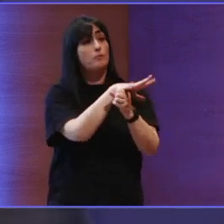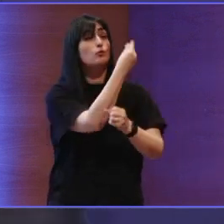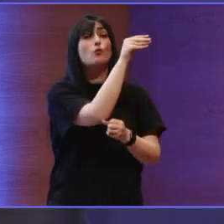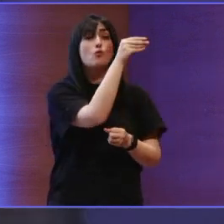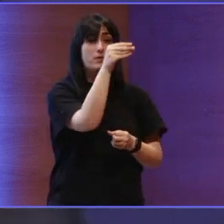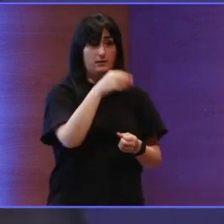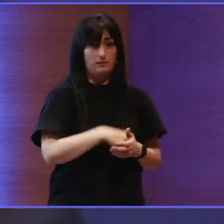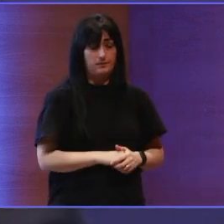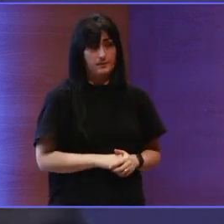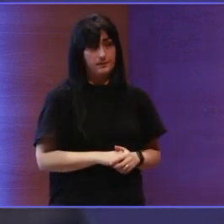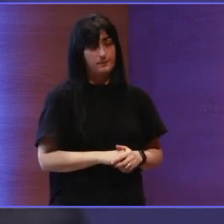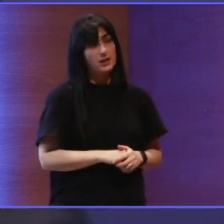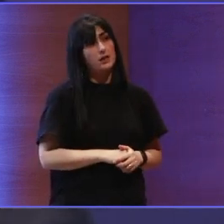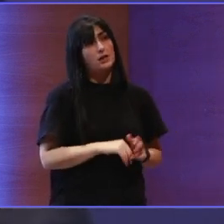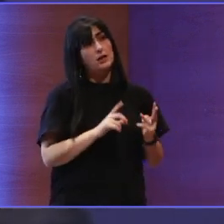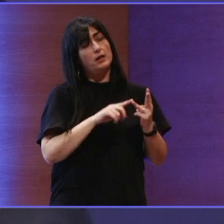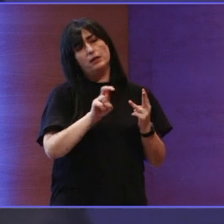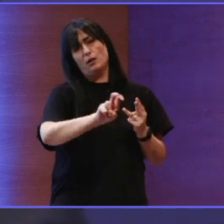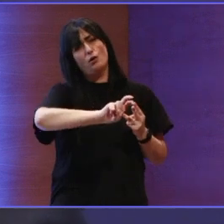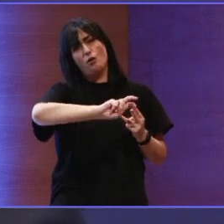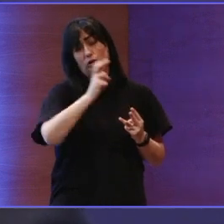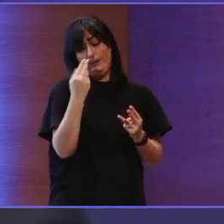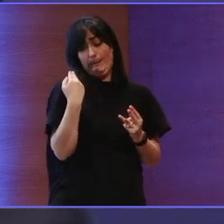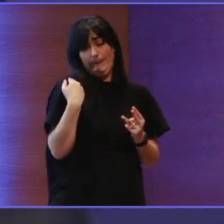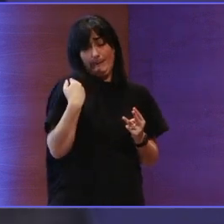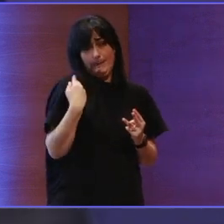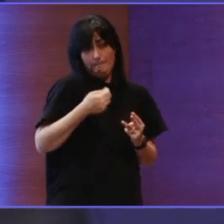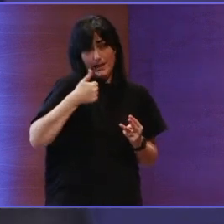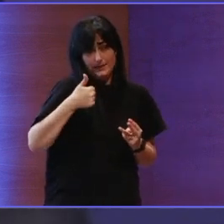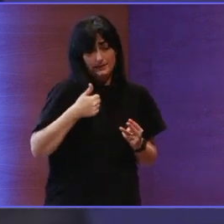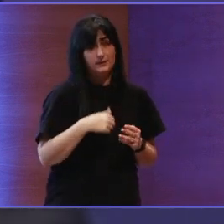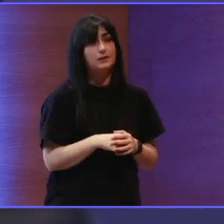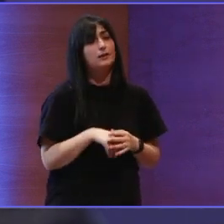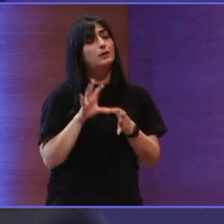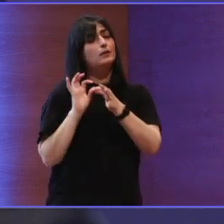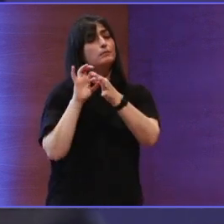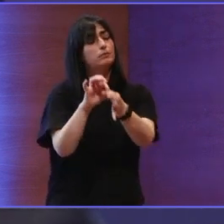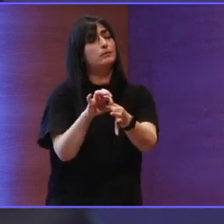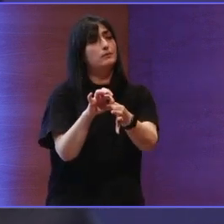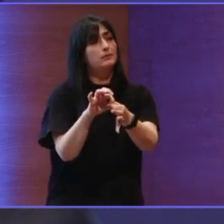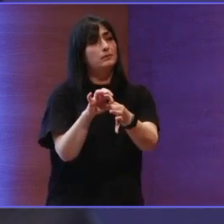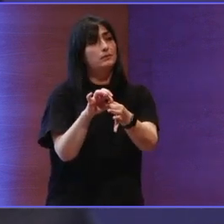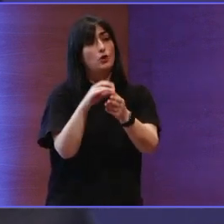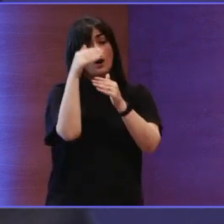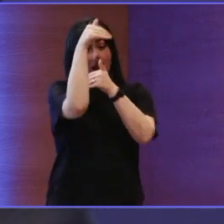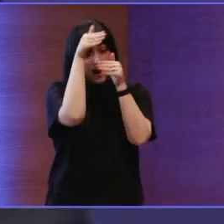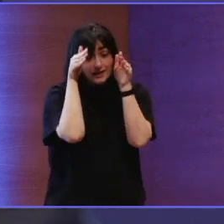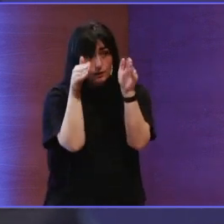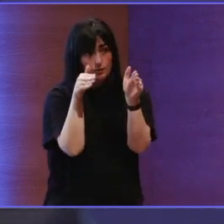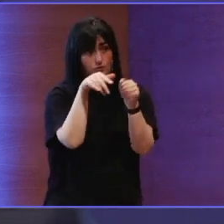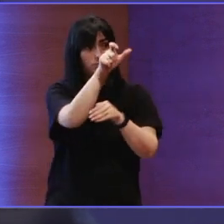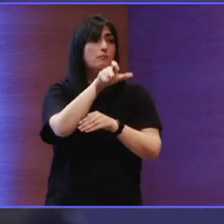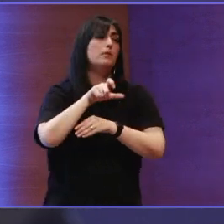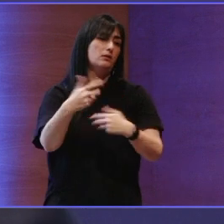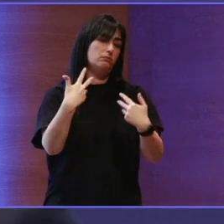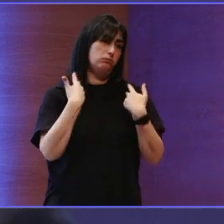jóvenes y otra gran transformación más reciente que tiene que ver eh con la atención a las víctimas de violencia machista en